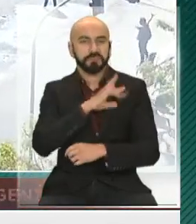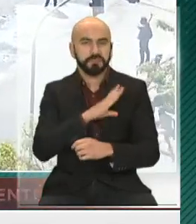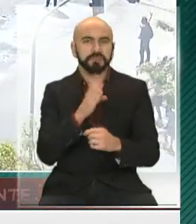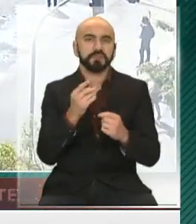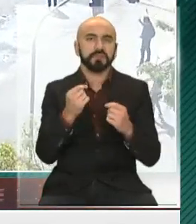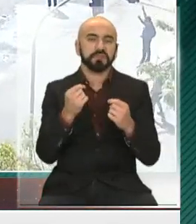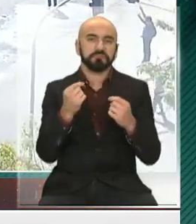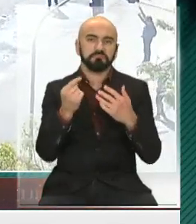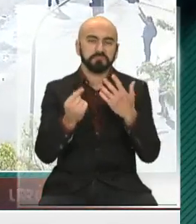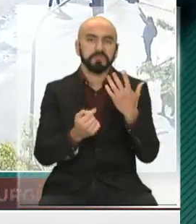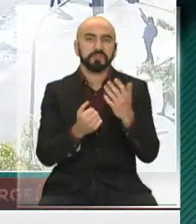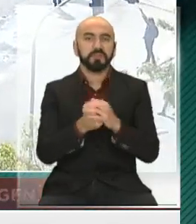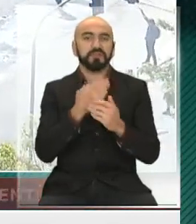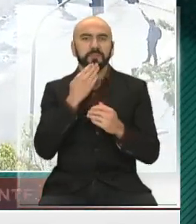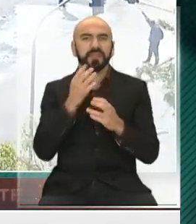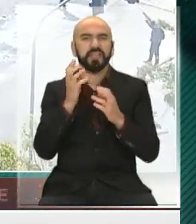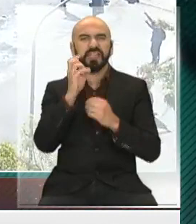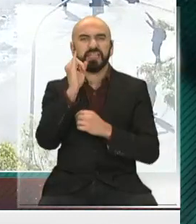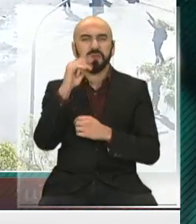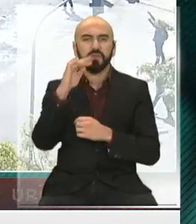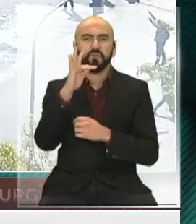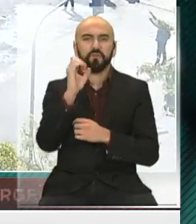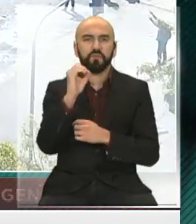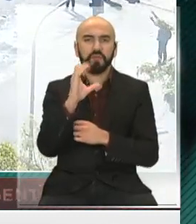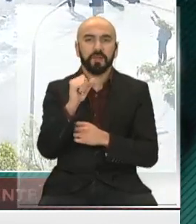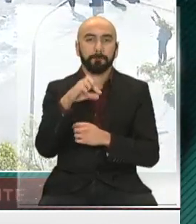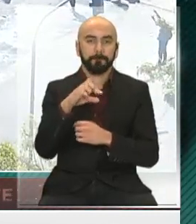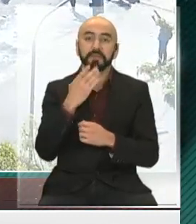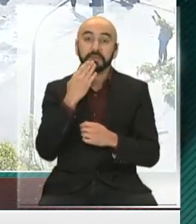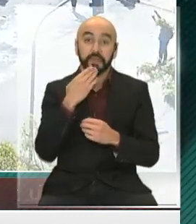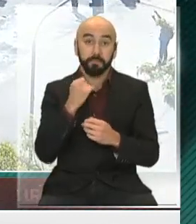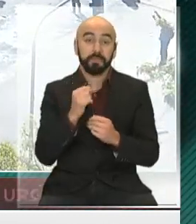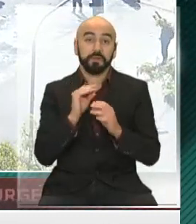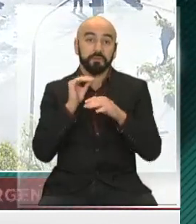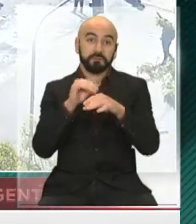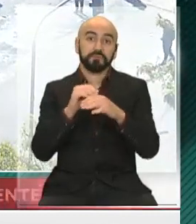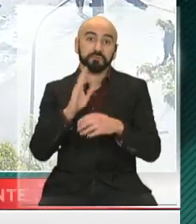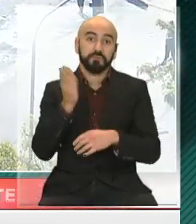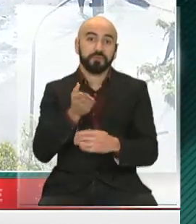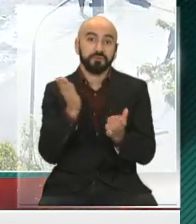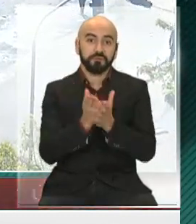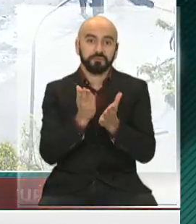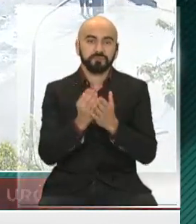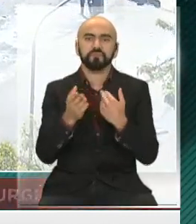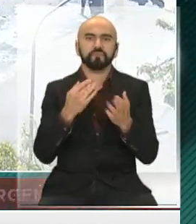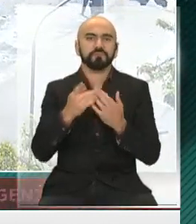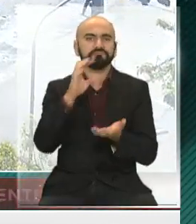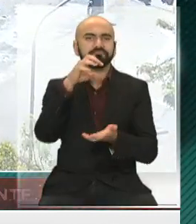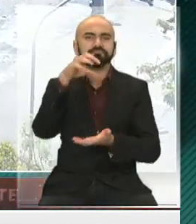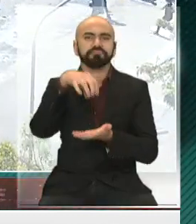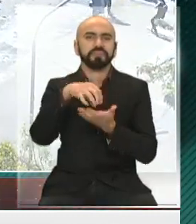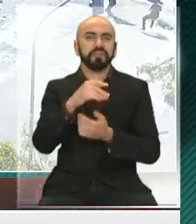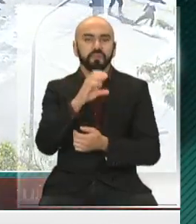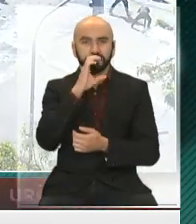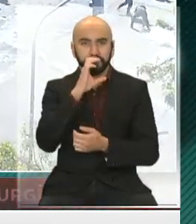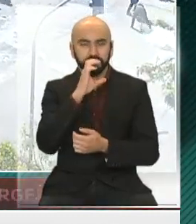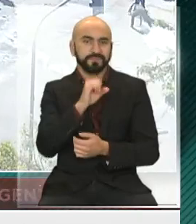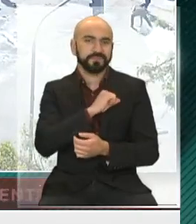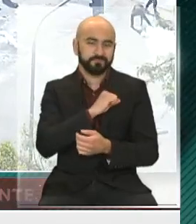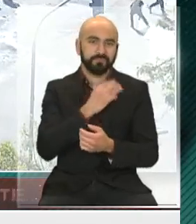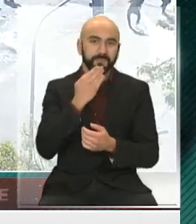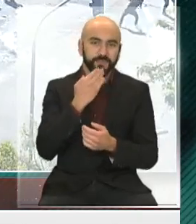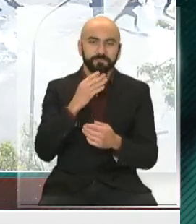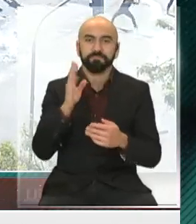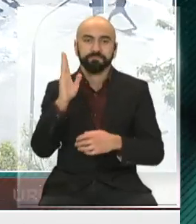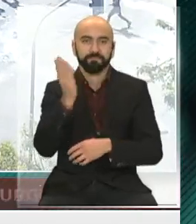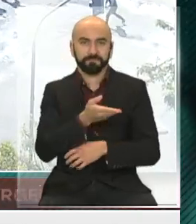también de infocap que también había decidido suspender sus clases hasta el jueves en sus sedes de concepción y de santiago están detenidas también han creado